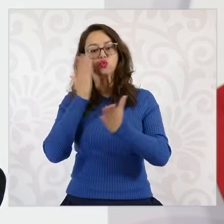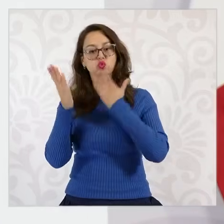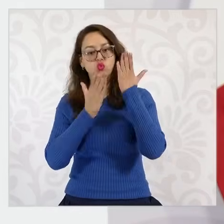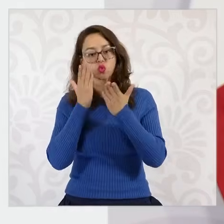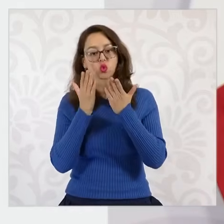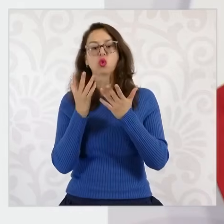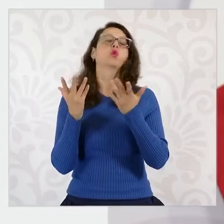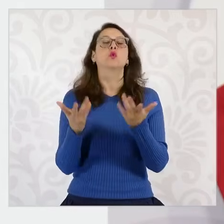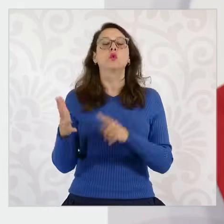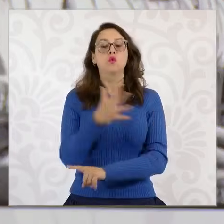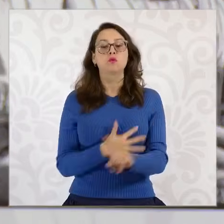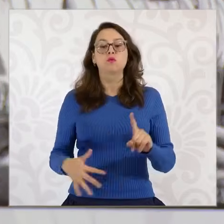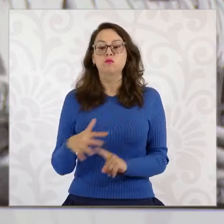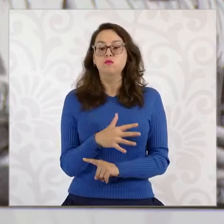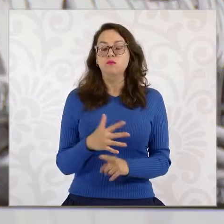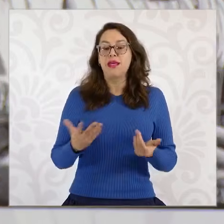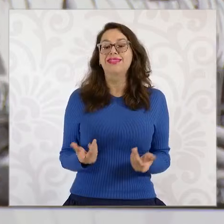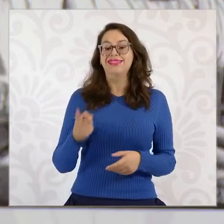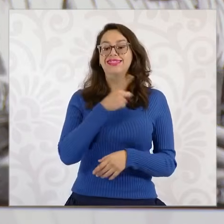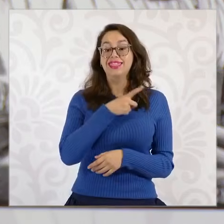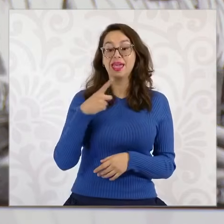que deben generar las condiciones para hacerlo,